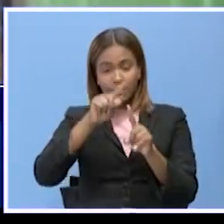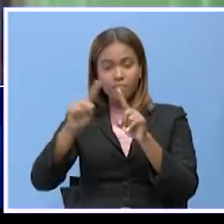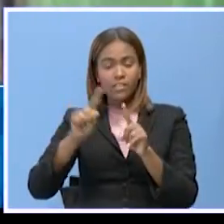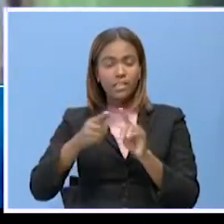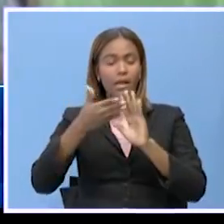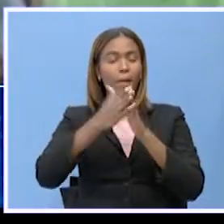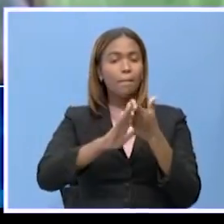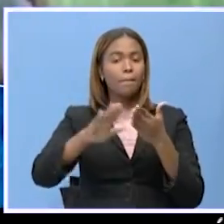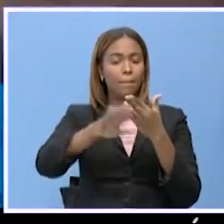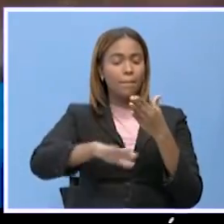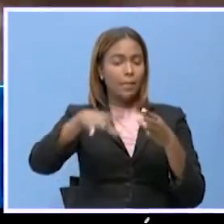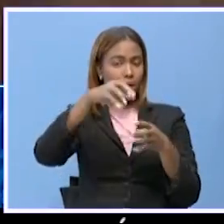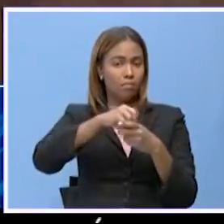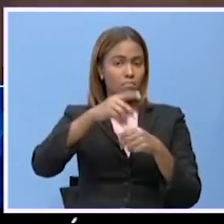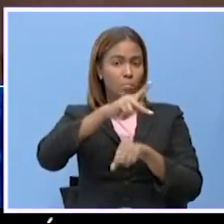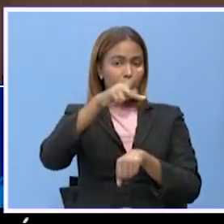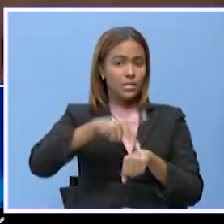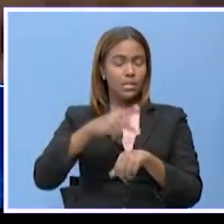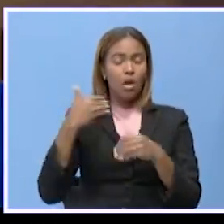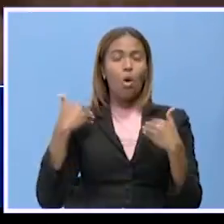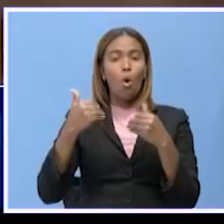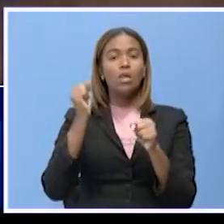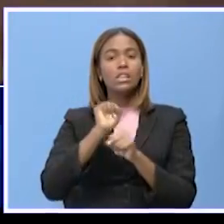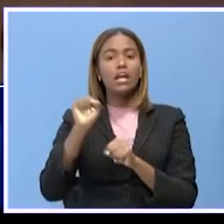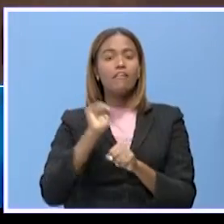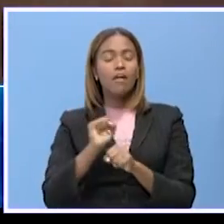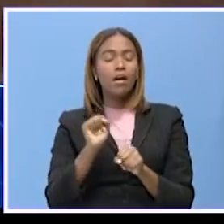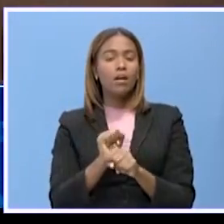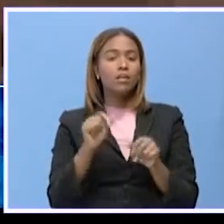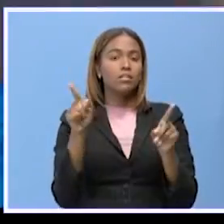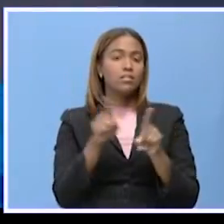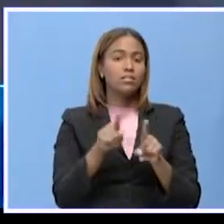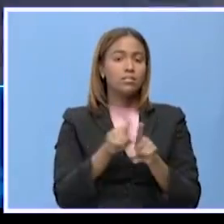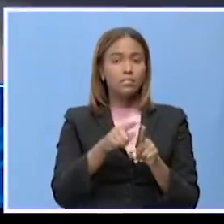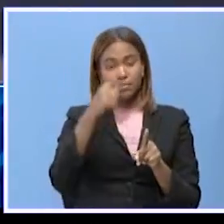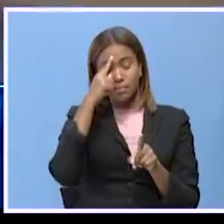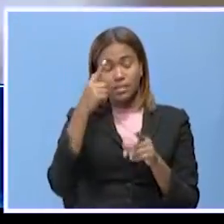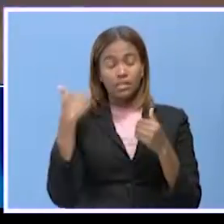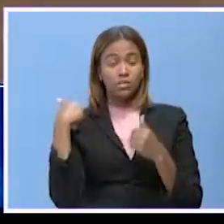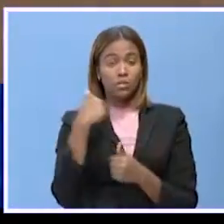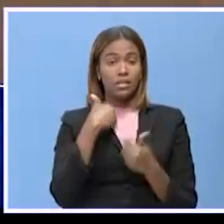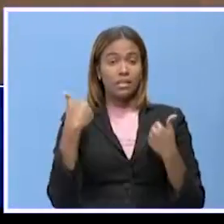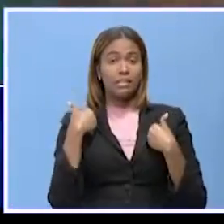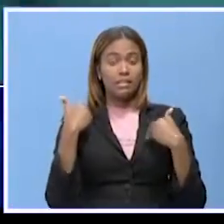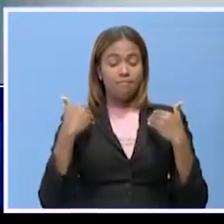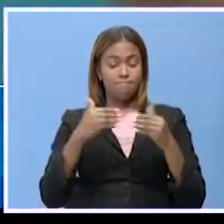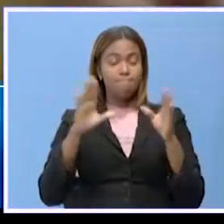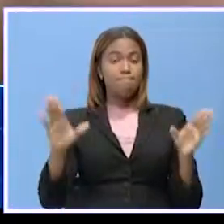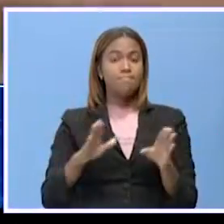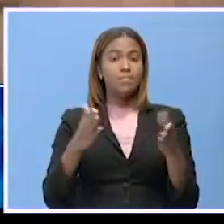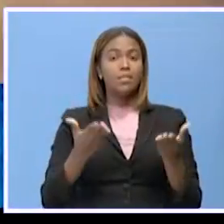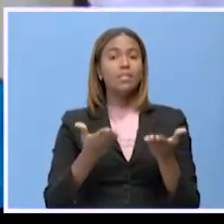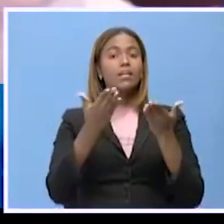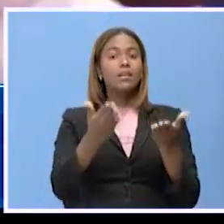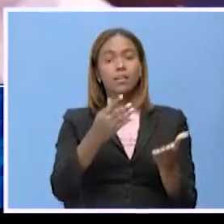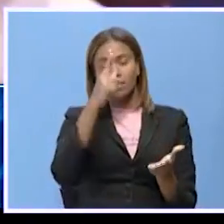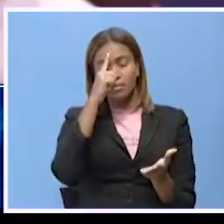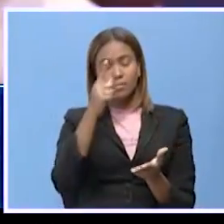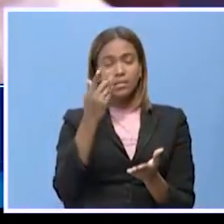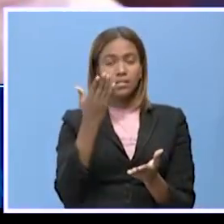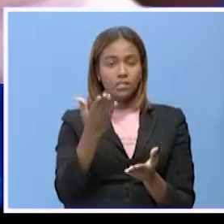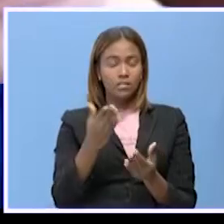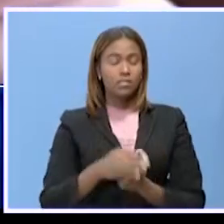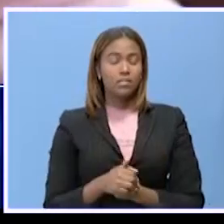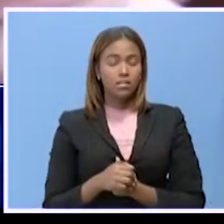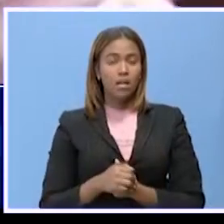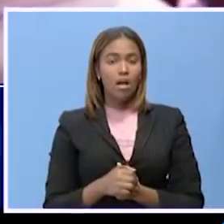municipios con los operativos y también estamos ejecutando y estamos haciendo